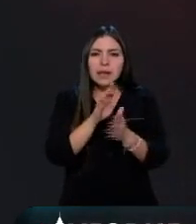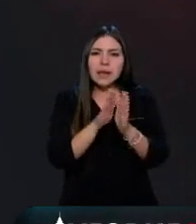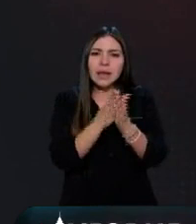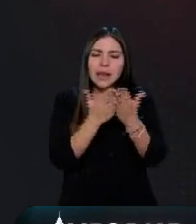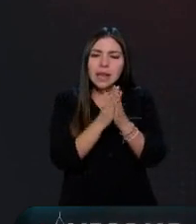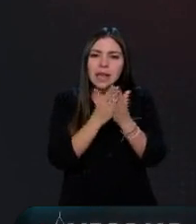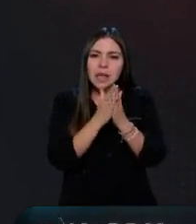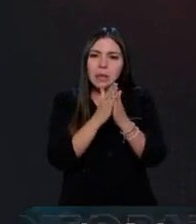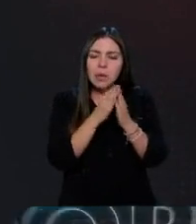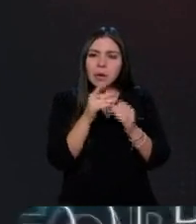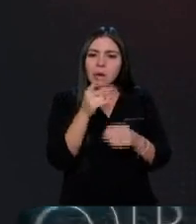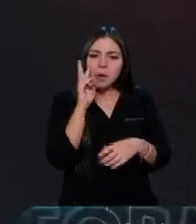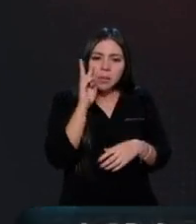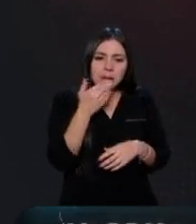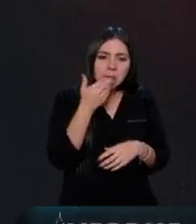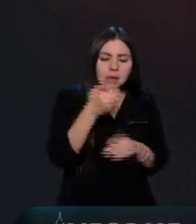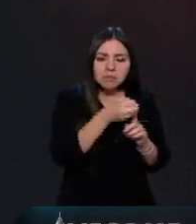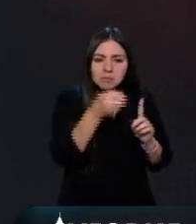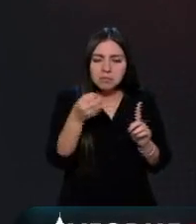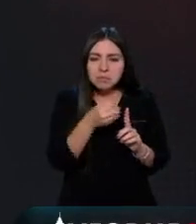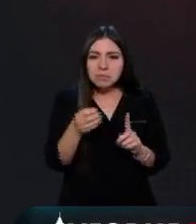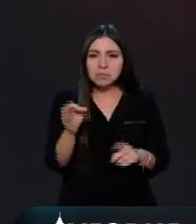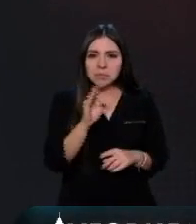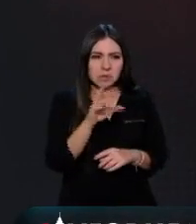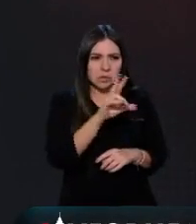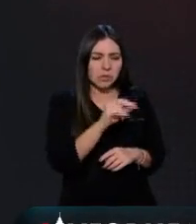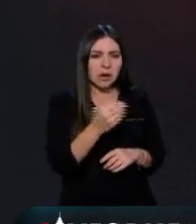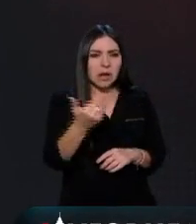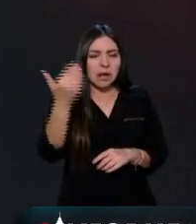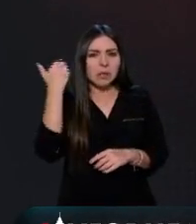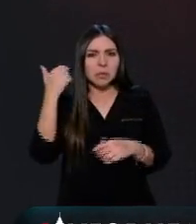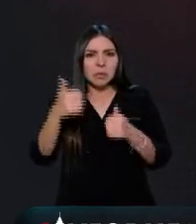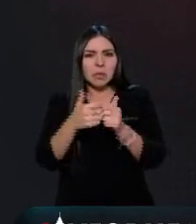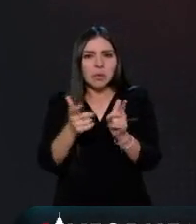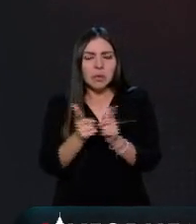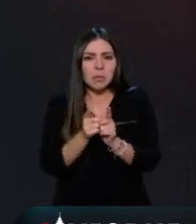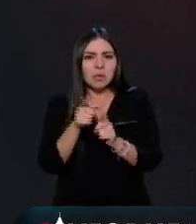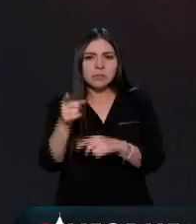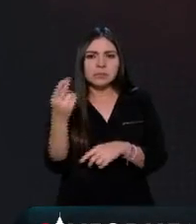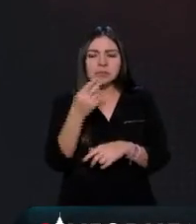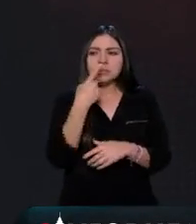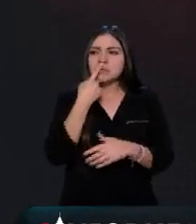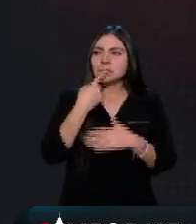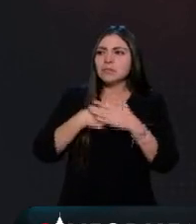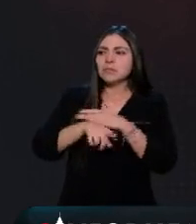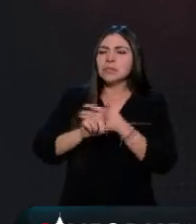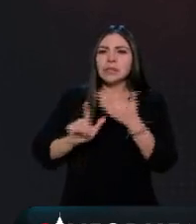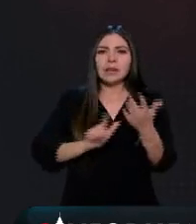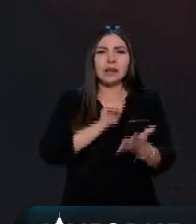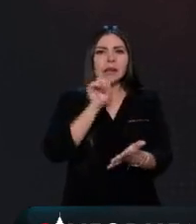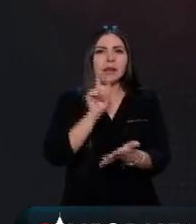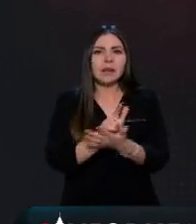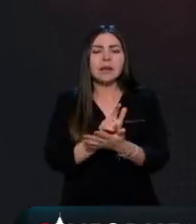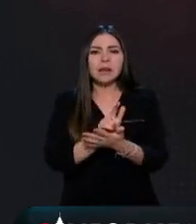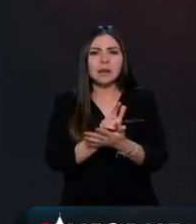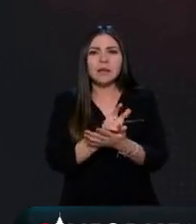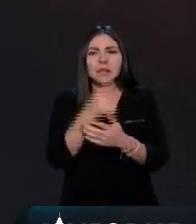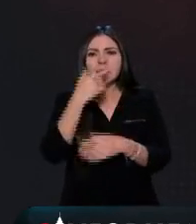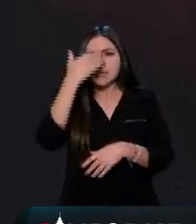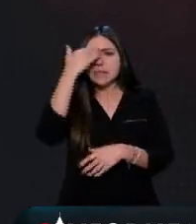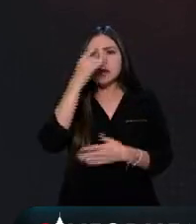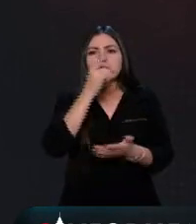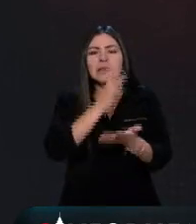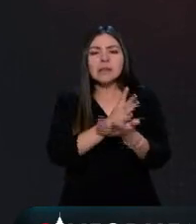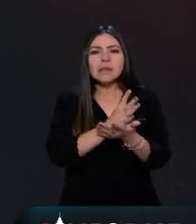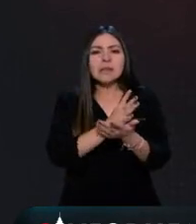planteo, el grupo editorial tuvo que haber hecho ya o levantado una acción legal para detener esto, para buscar e identificar,